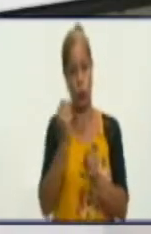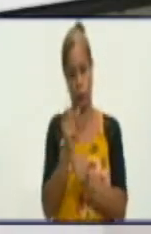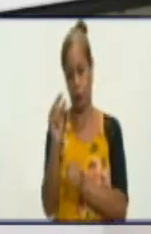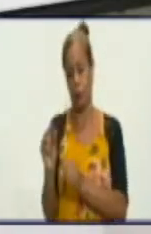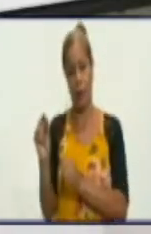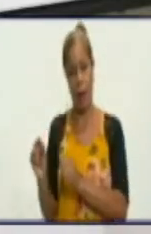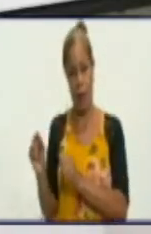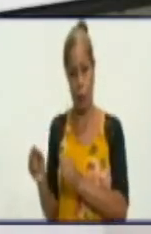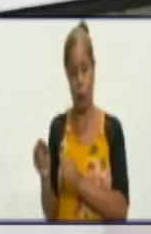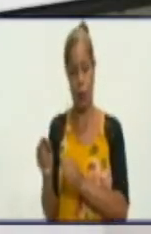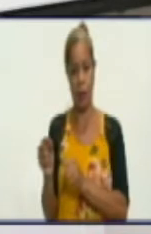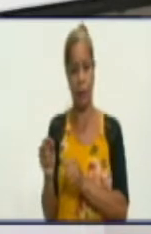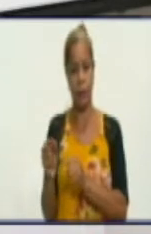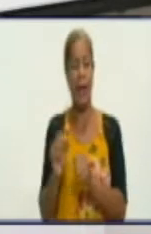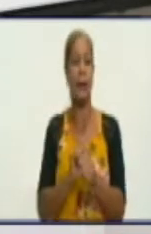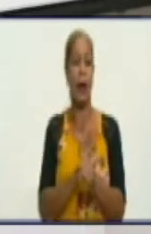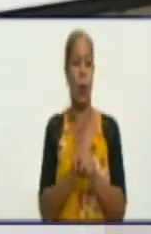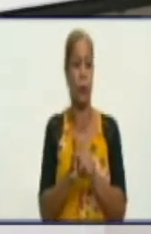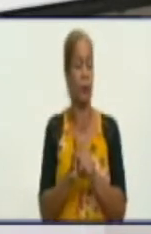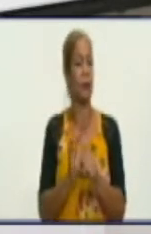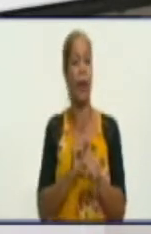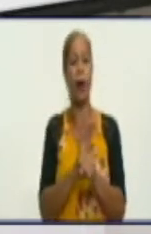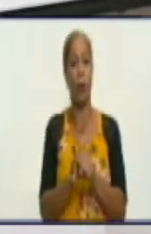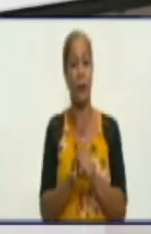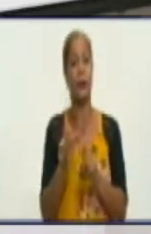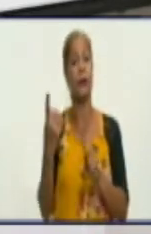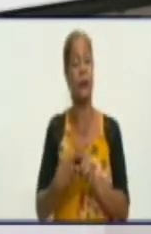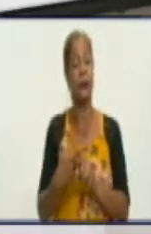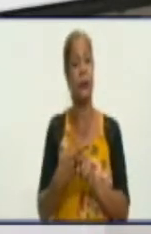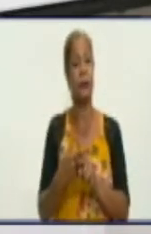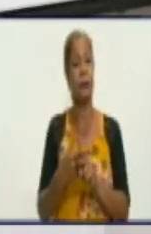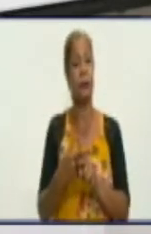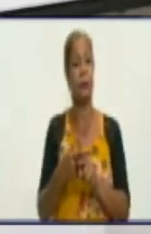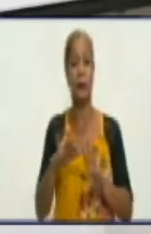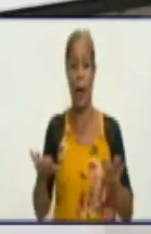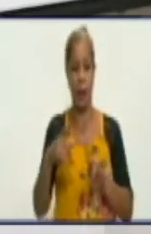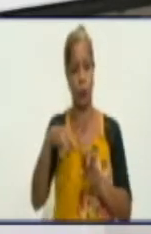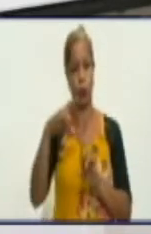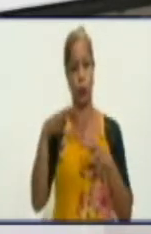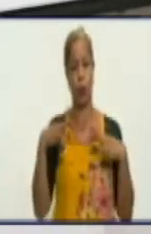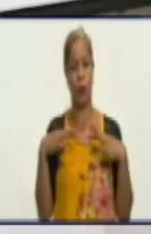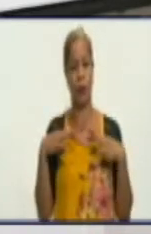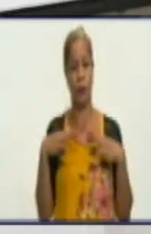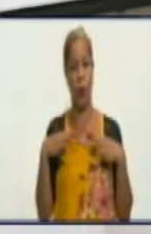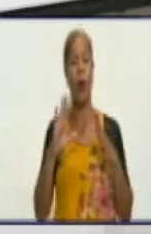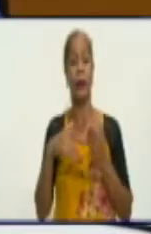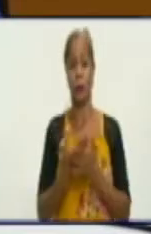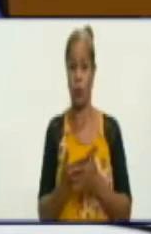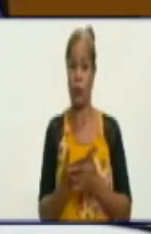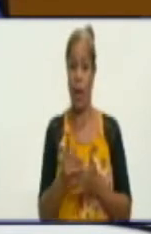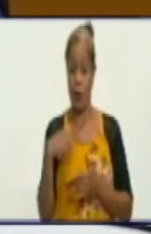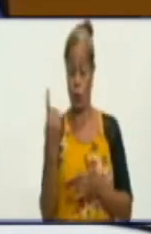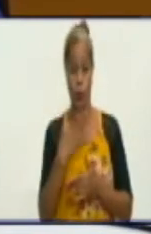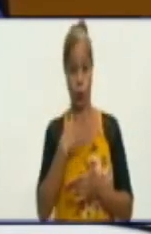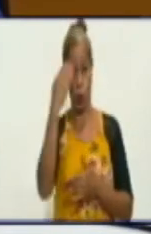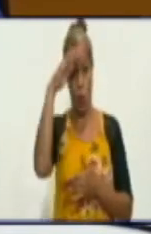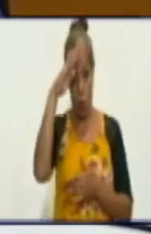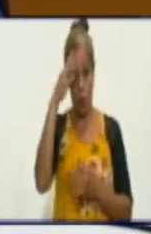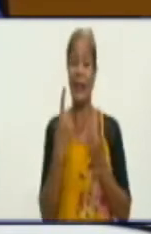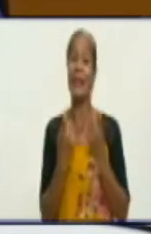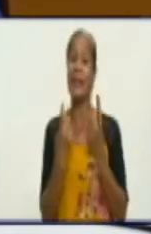hablaba que la pandemia ha afectado directamente al turismo, es precisamente por eso. Nosotros necesitamos turistas para poder seguir